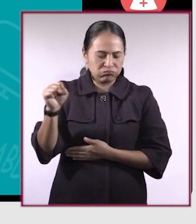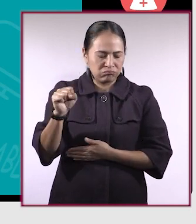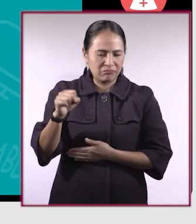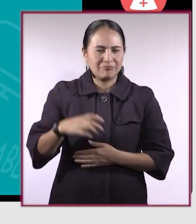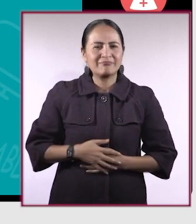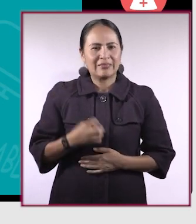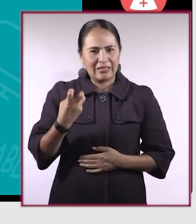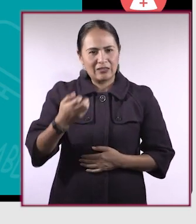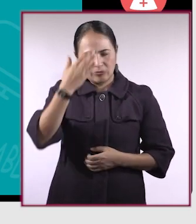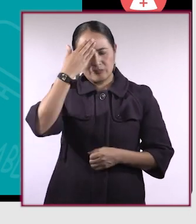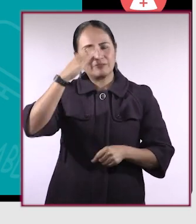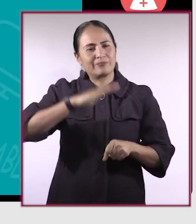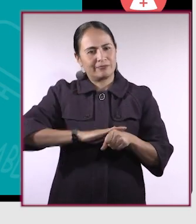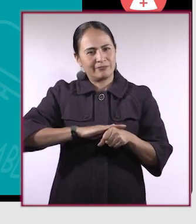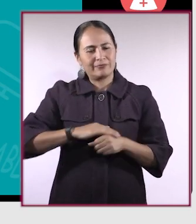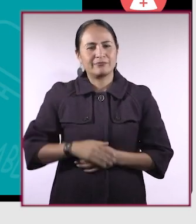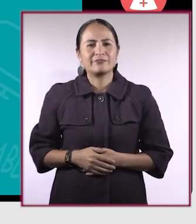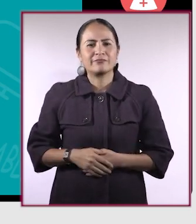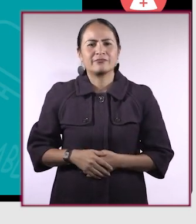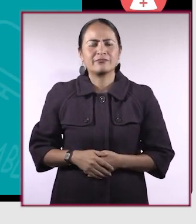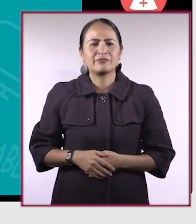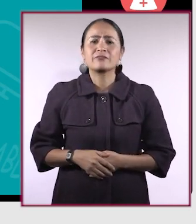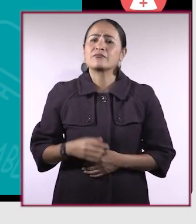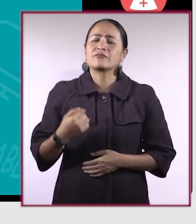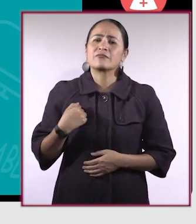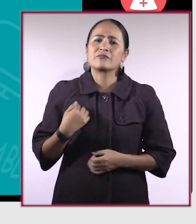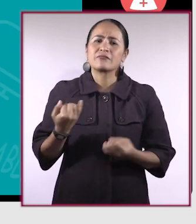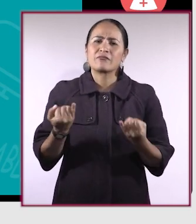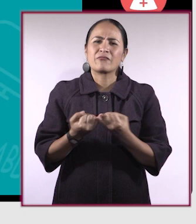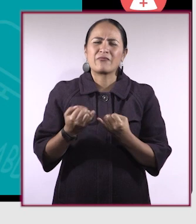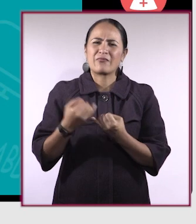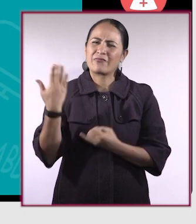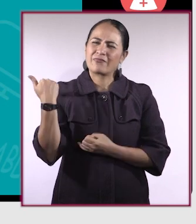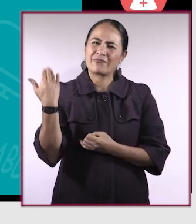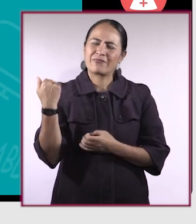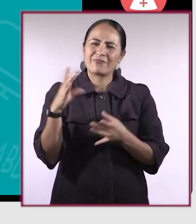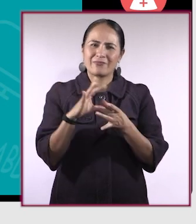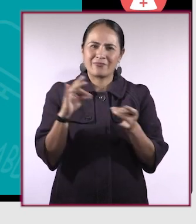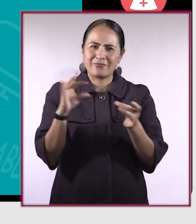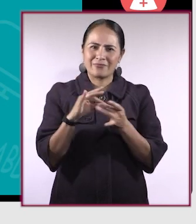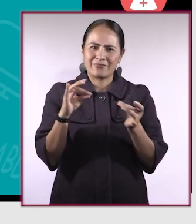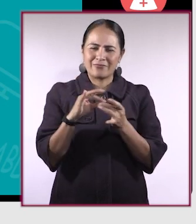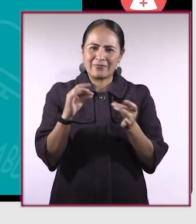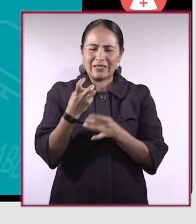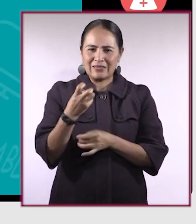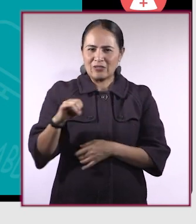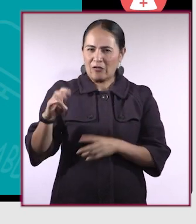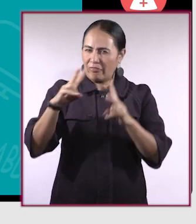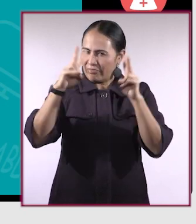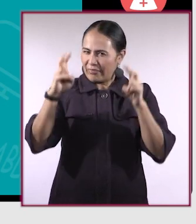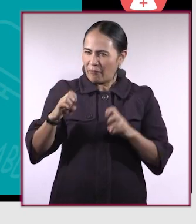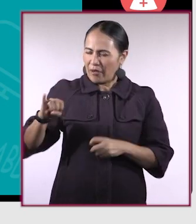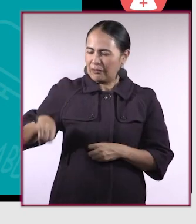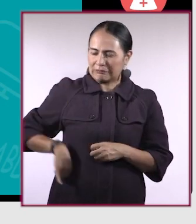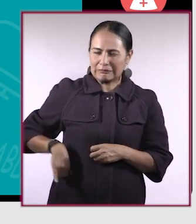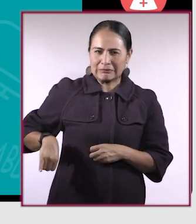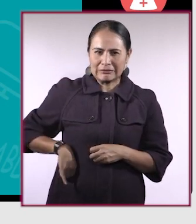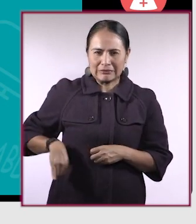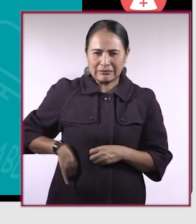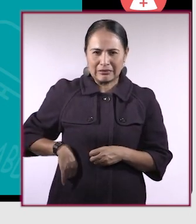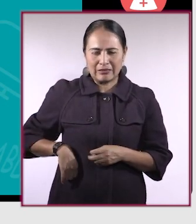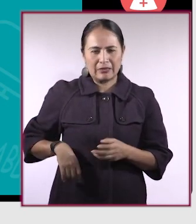hay que tenerlo bien en cuenta. Oye, a mí me gustaría retomar esta parte que nos comentabas al principio que me pareció bien